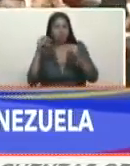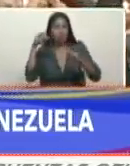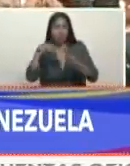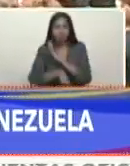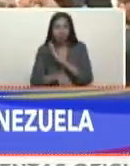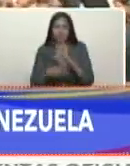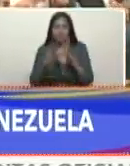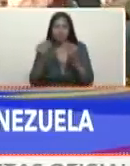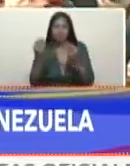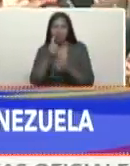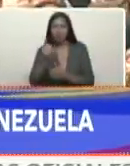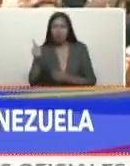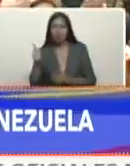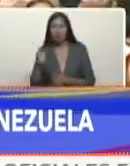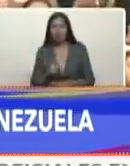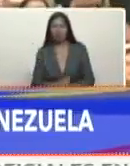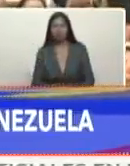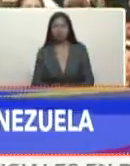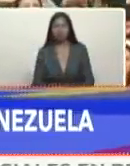profundidad.